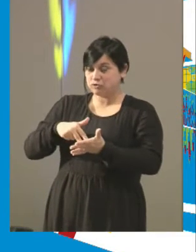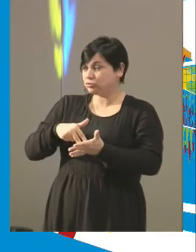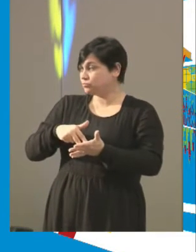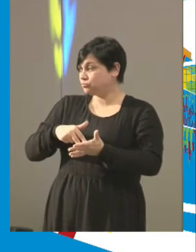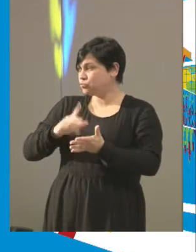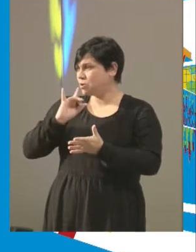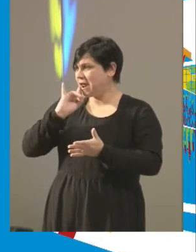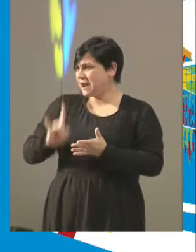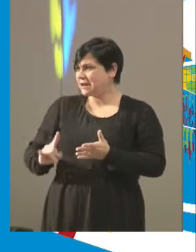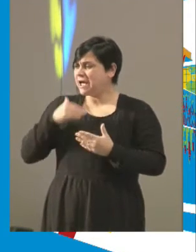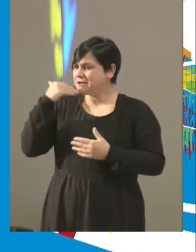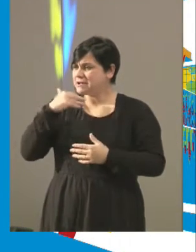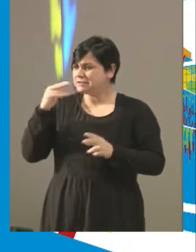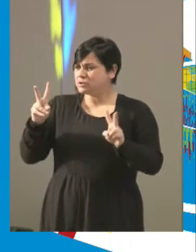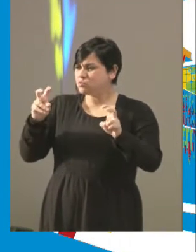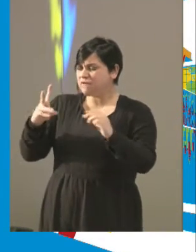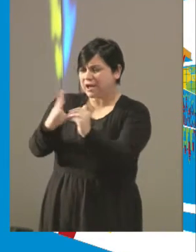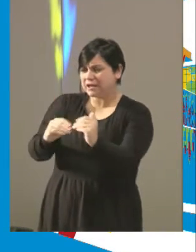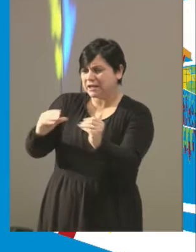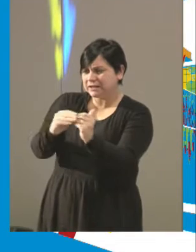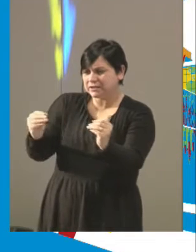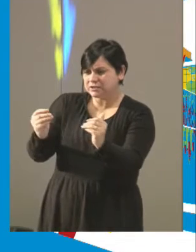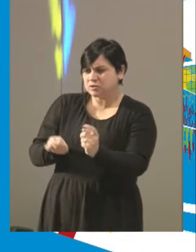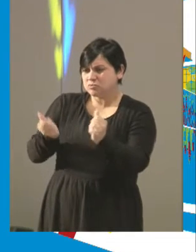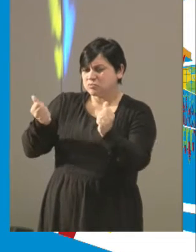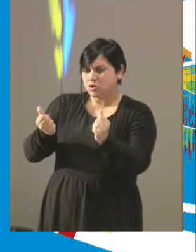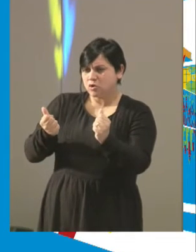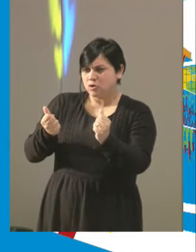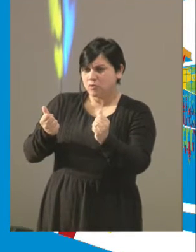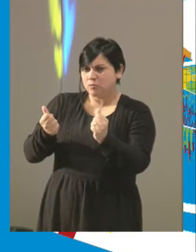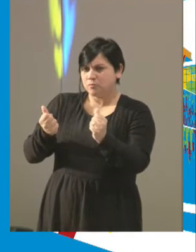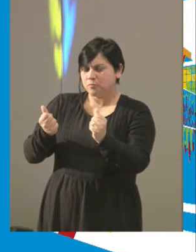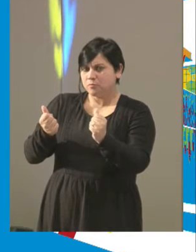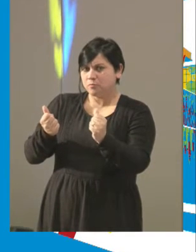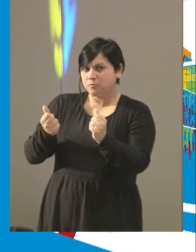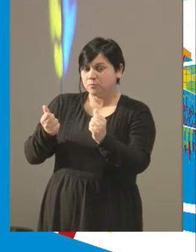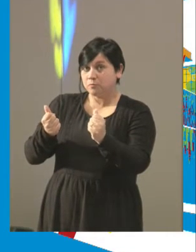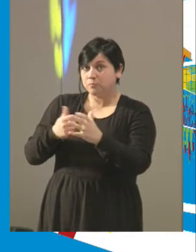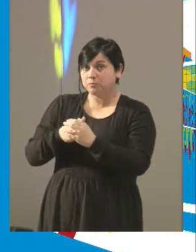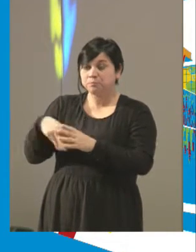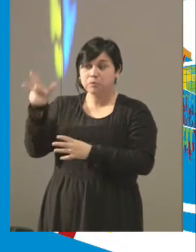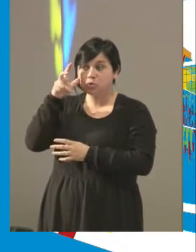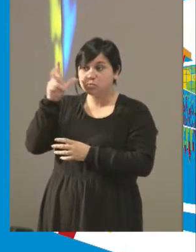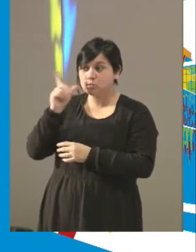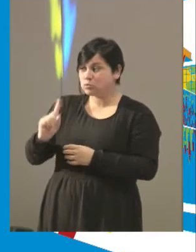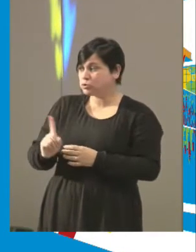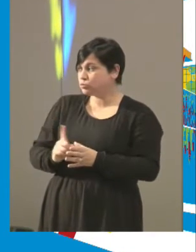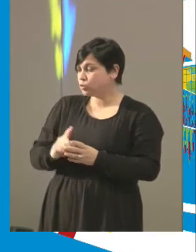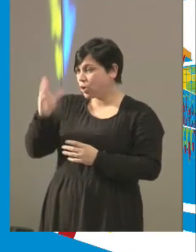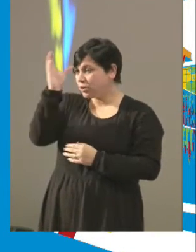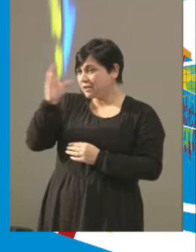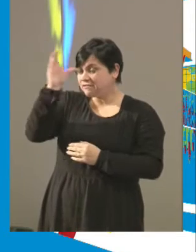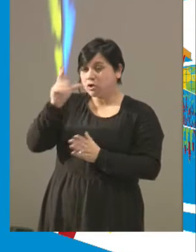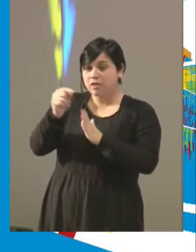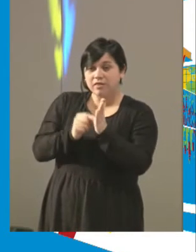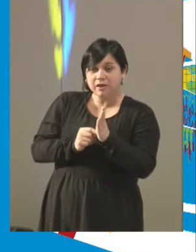relativamente nueva, pues los clientes se encuentran, pues, quien quiere hacer un proyecto de Big Data termina haciendo un proyecto ad hoc y termina tirando un científico de datos y